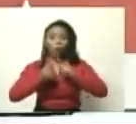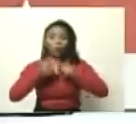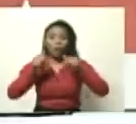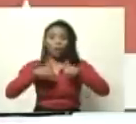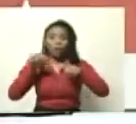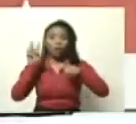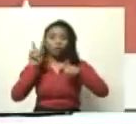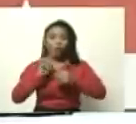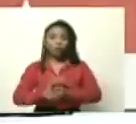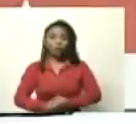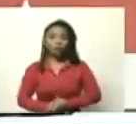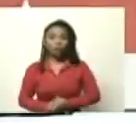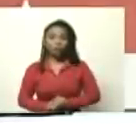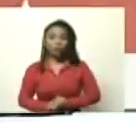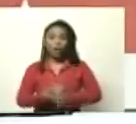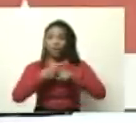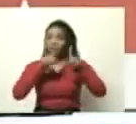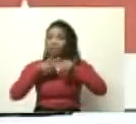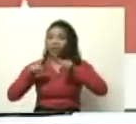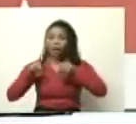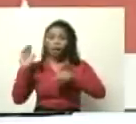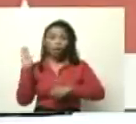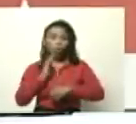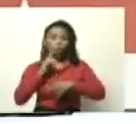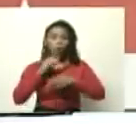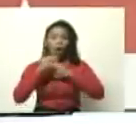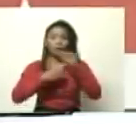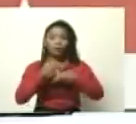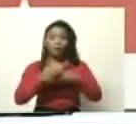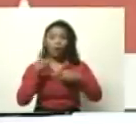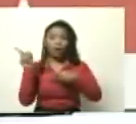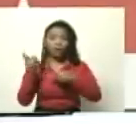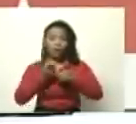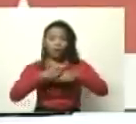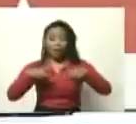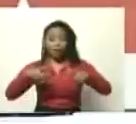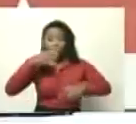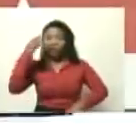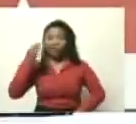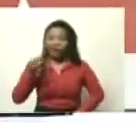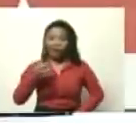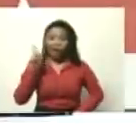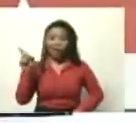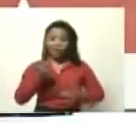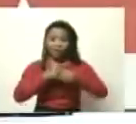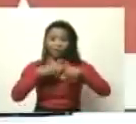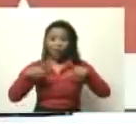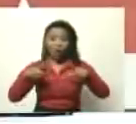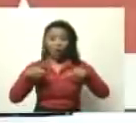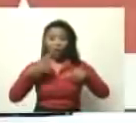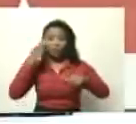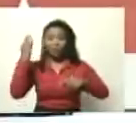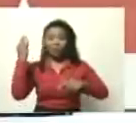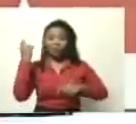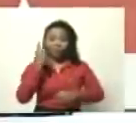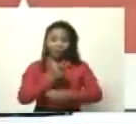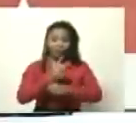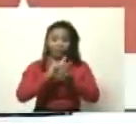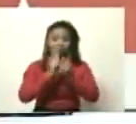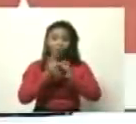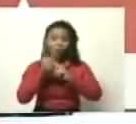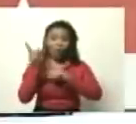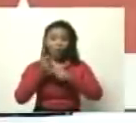Venezuela, distintas que no se venían haciendo. Entonces es un crecimiento real. Ahora, ese crecimiento real tenemos que transformarlo en